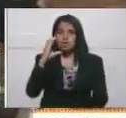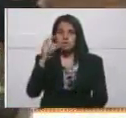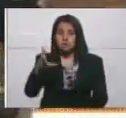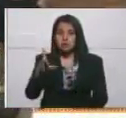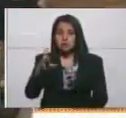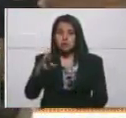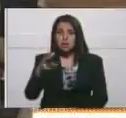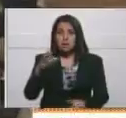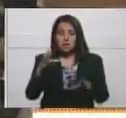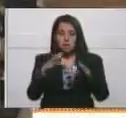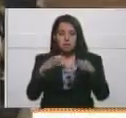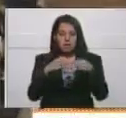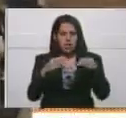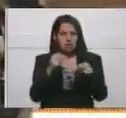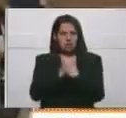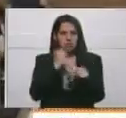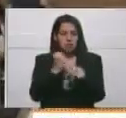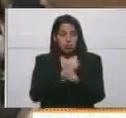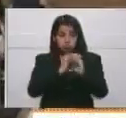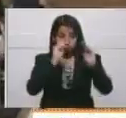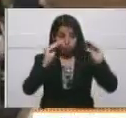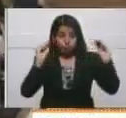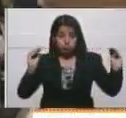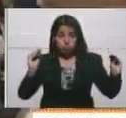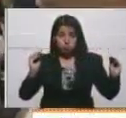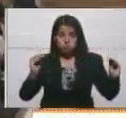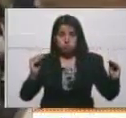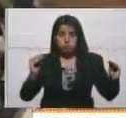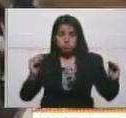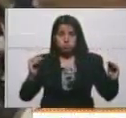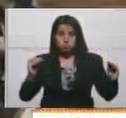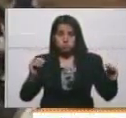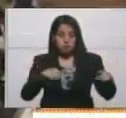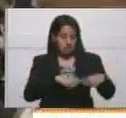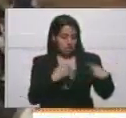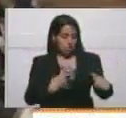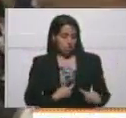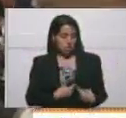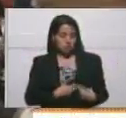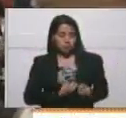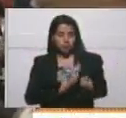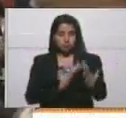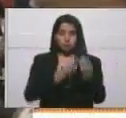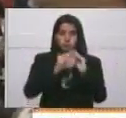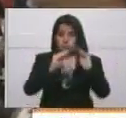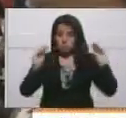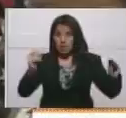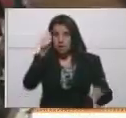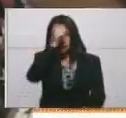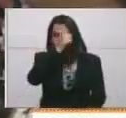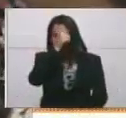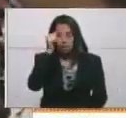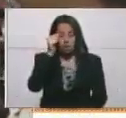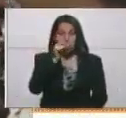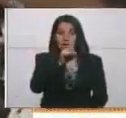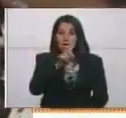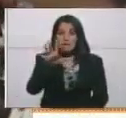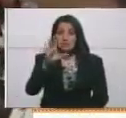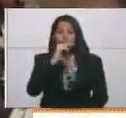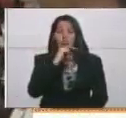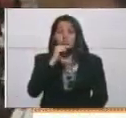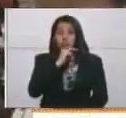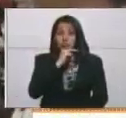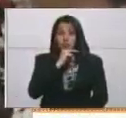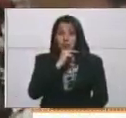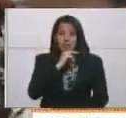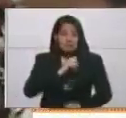Chamba Juvenil, a todos los llamo desde el corazón. El domingo 15 de octubre,